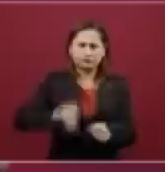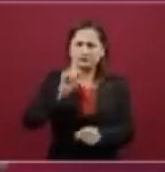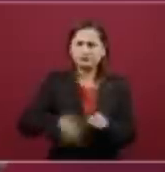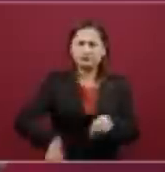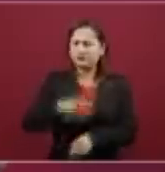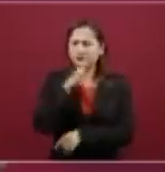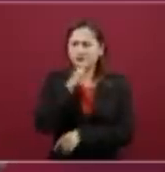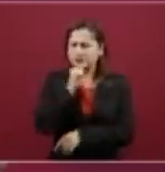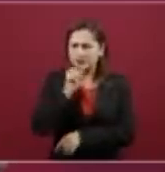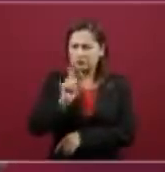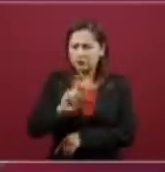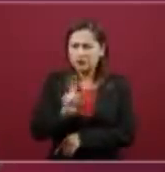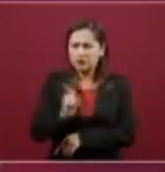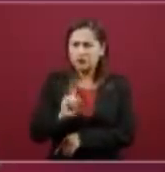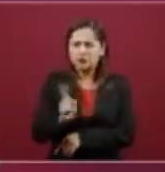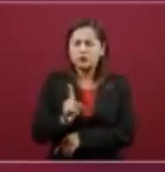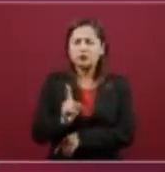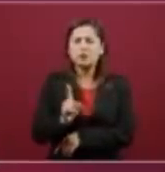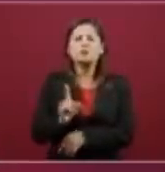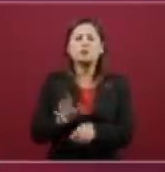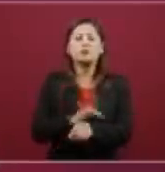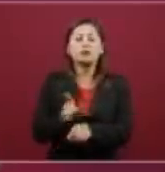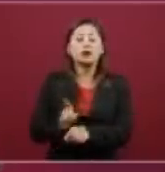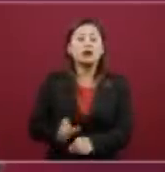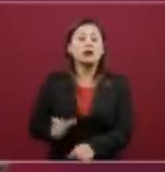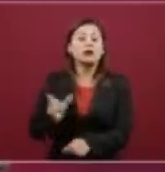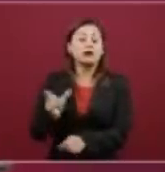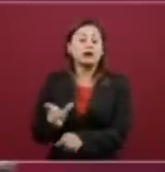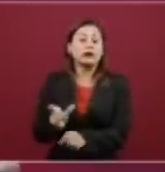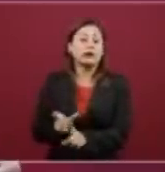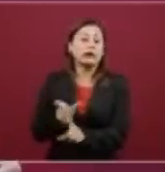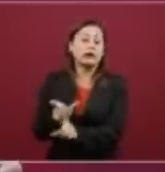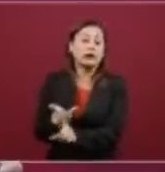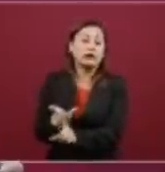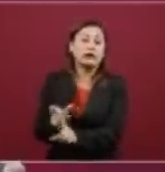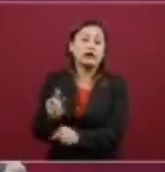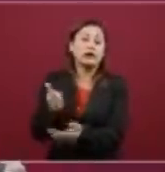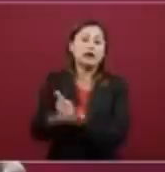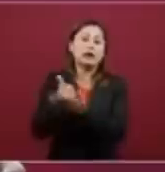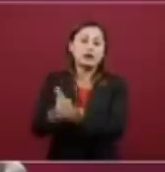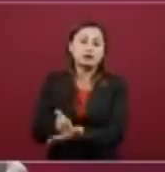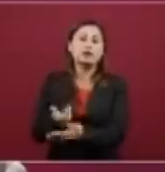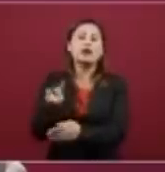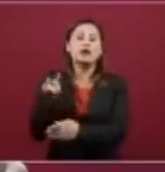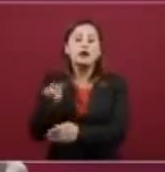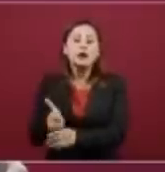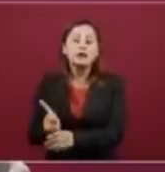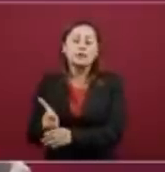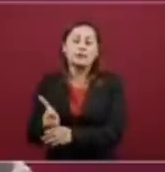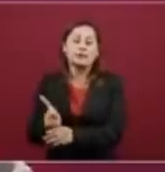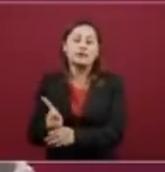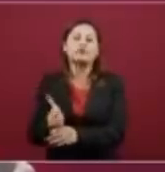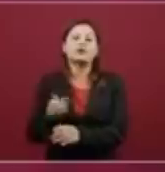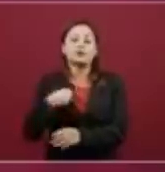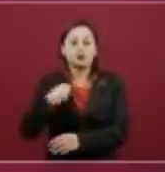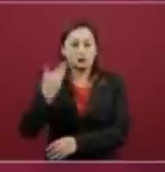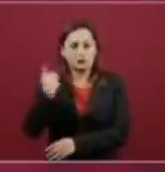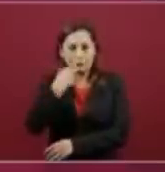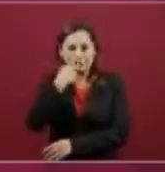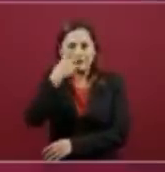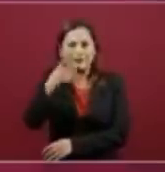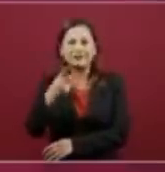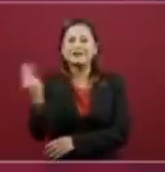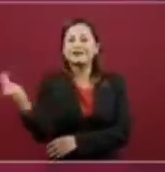estas actividades, pero sí requiere un rediseño e incluso, lo dije, una reforma a la ley